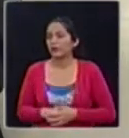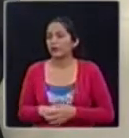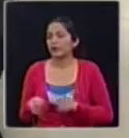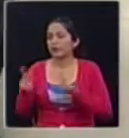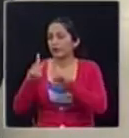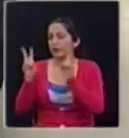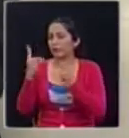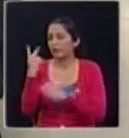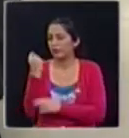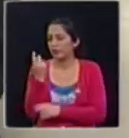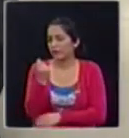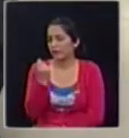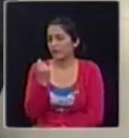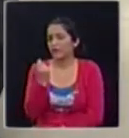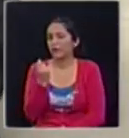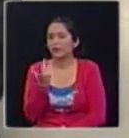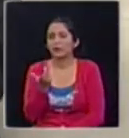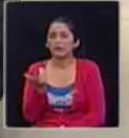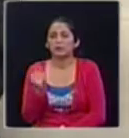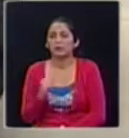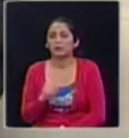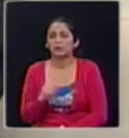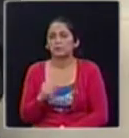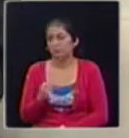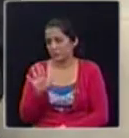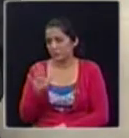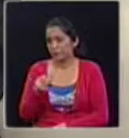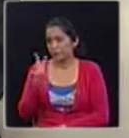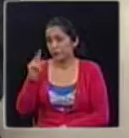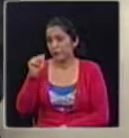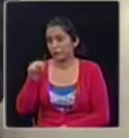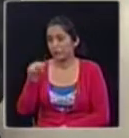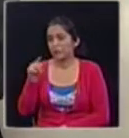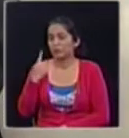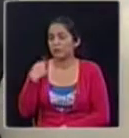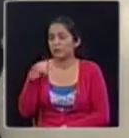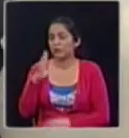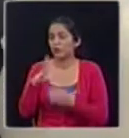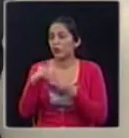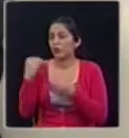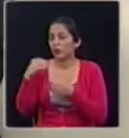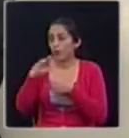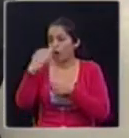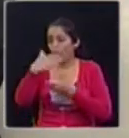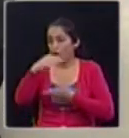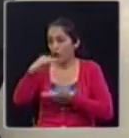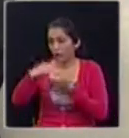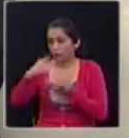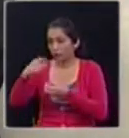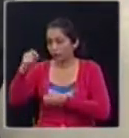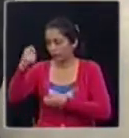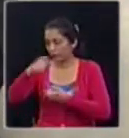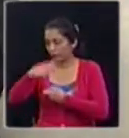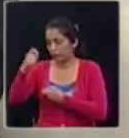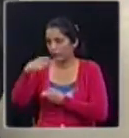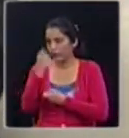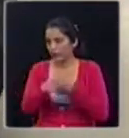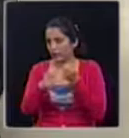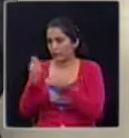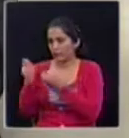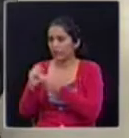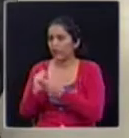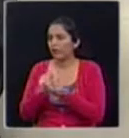Se acaba de emitir alrededor de 2.000 millones de dólares en bonos, la mitad a 6 años, la mitad a 10 años con una tasa del